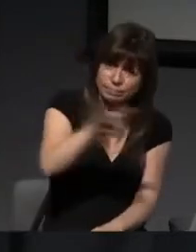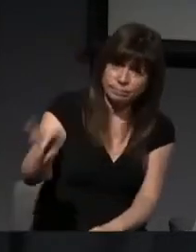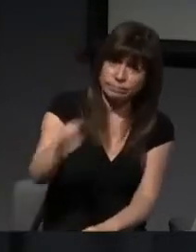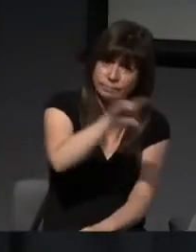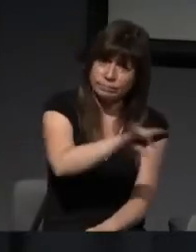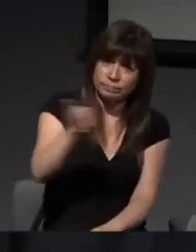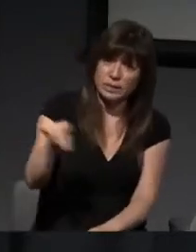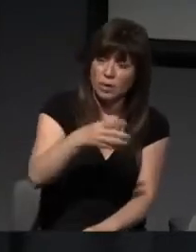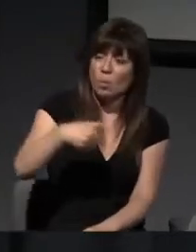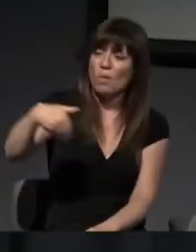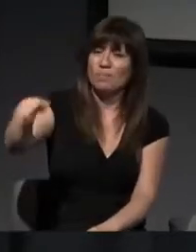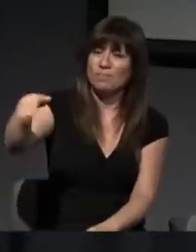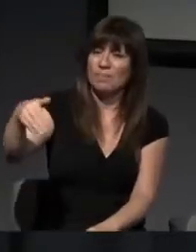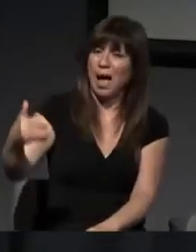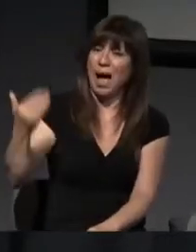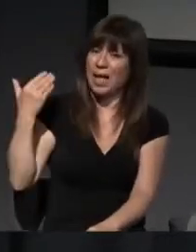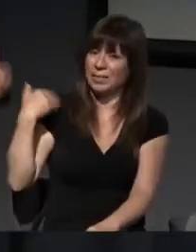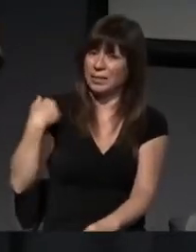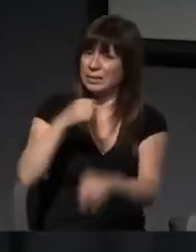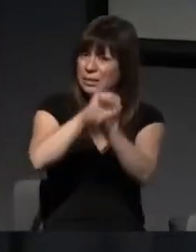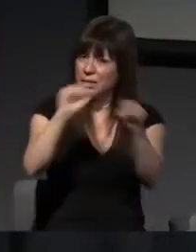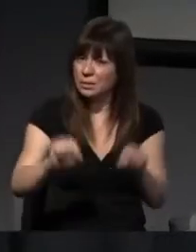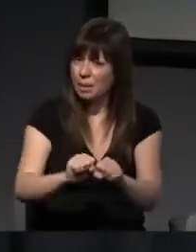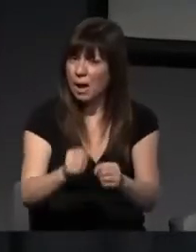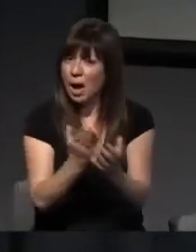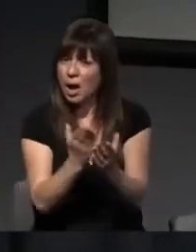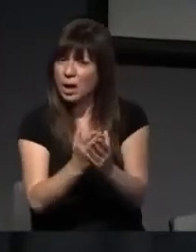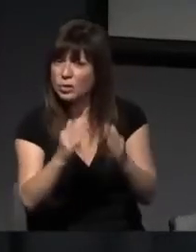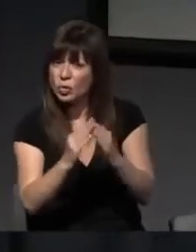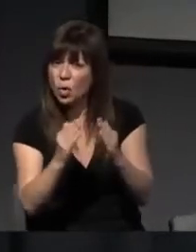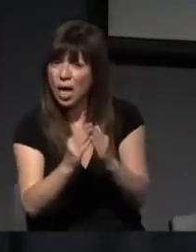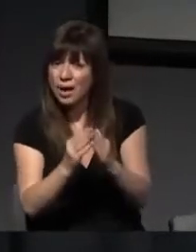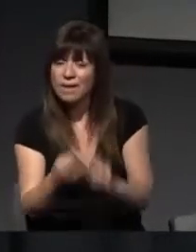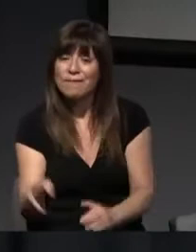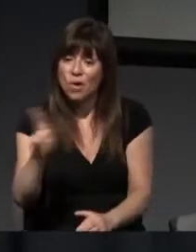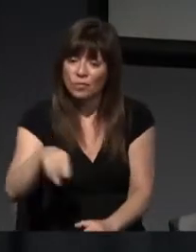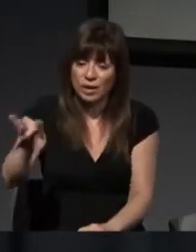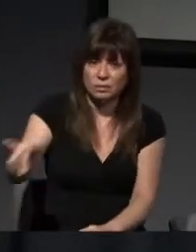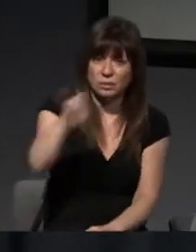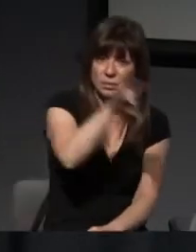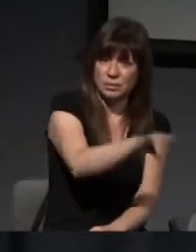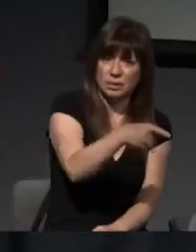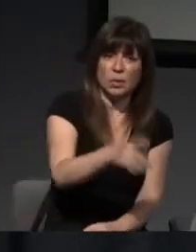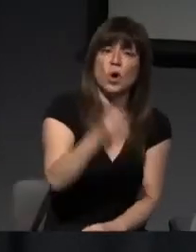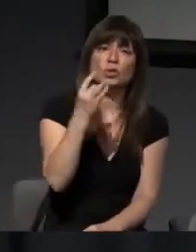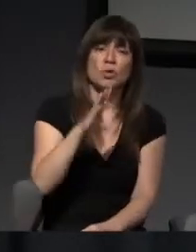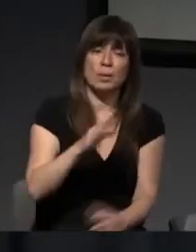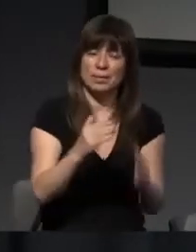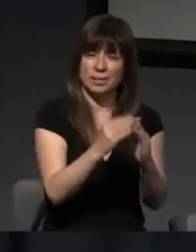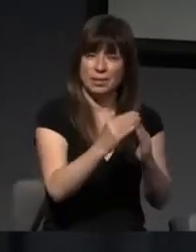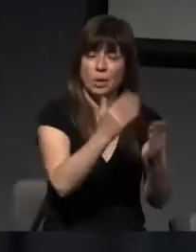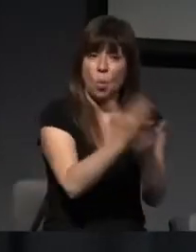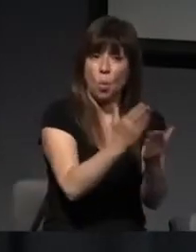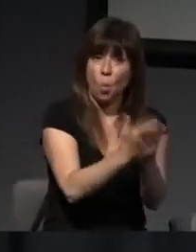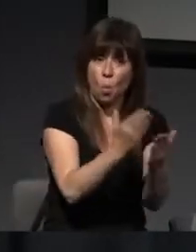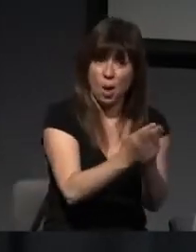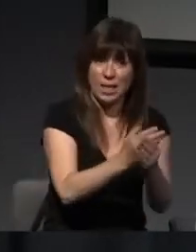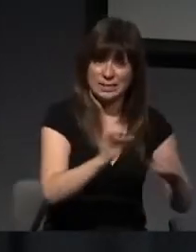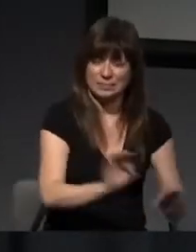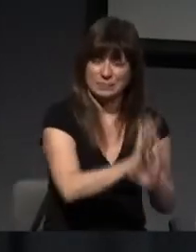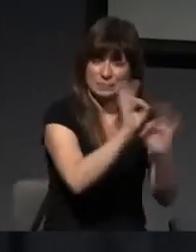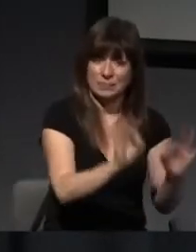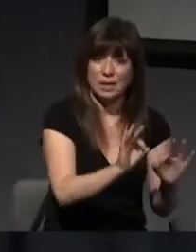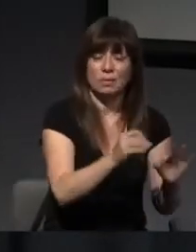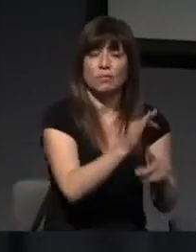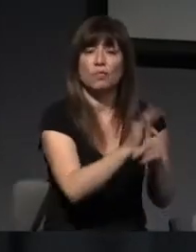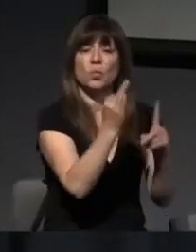sistema escolar, a reincorporarlos básicamente no solamente a través de las escuelas especializadas de la Fundación Súmate, sino que